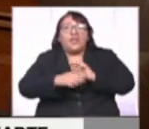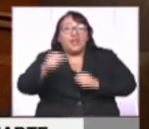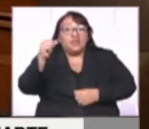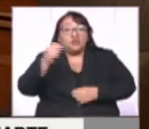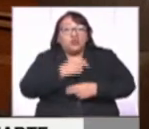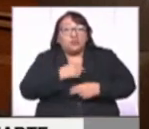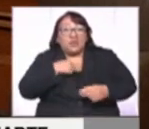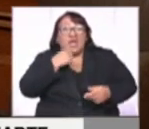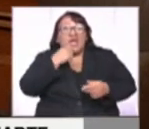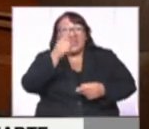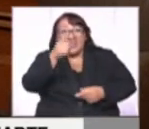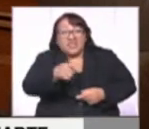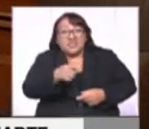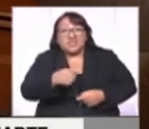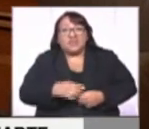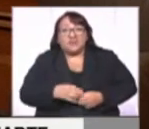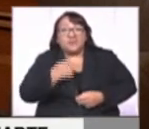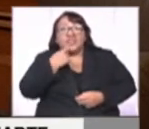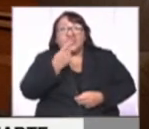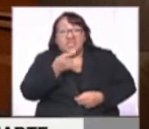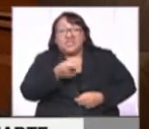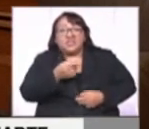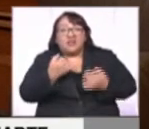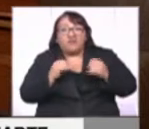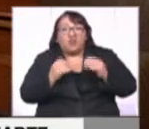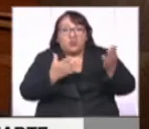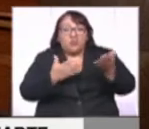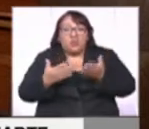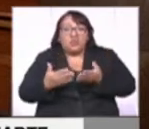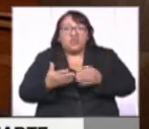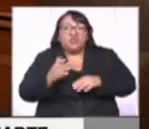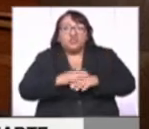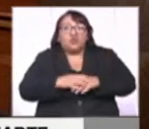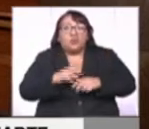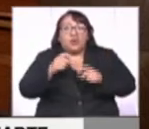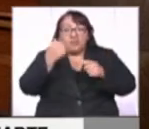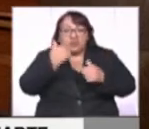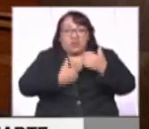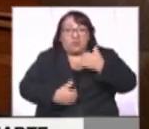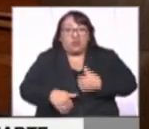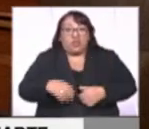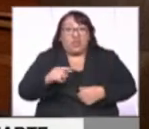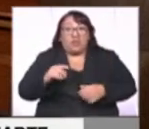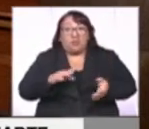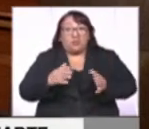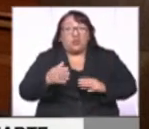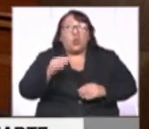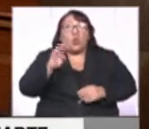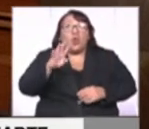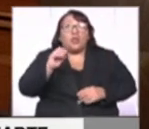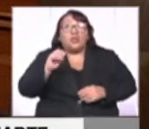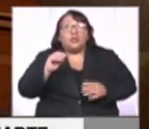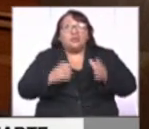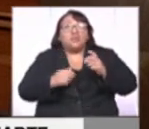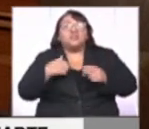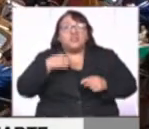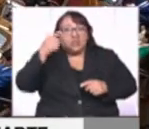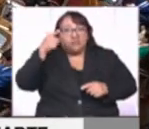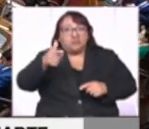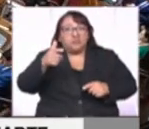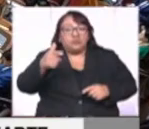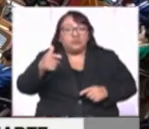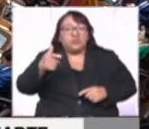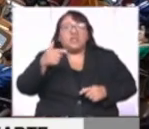donde se señala, como confirman los informes de las autopsias, 47 de los 50 civiles muertos recibieron disparos en la